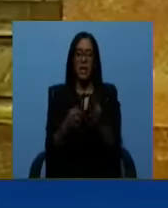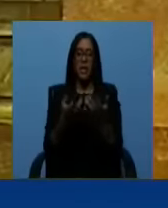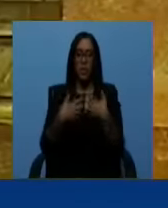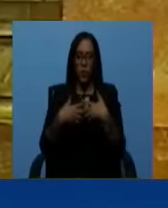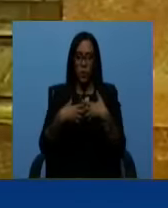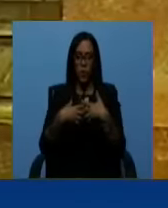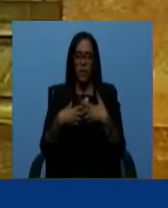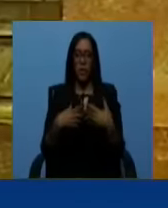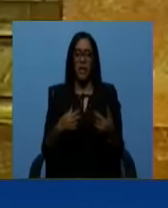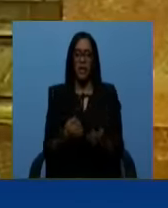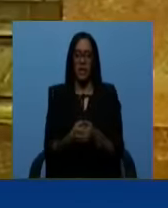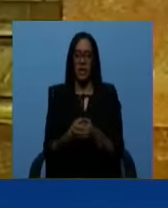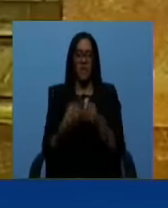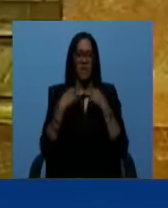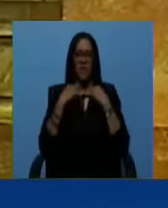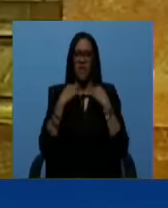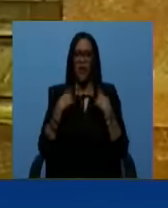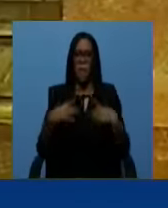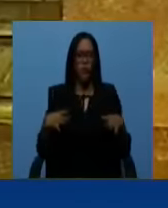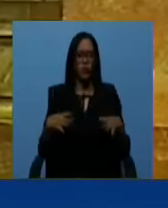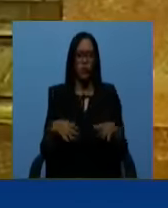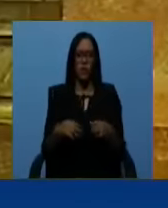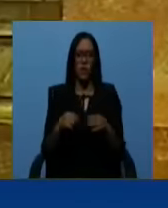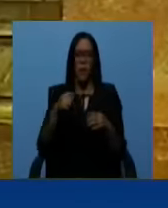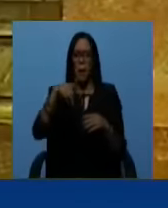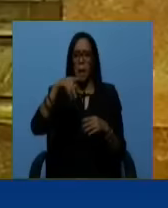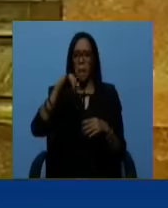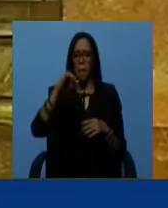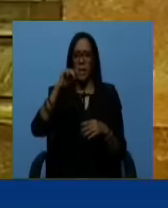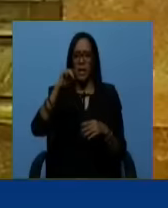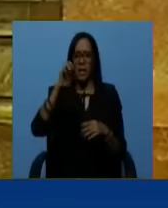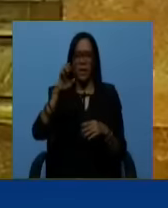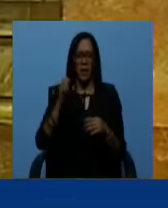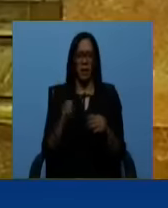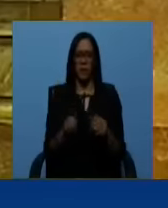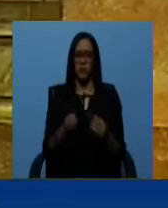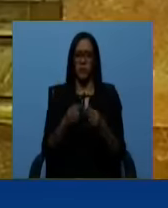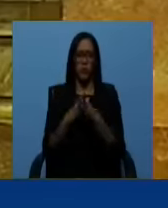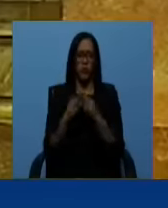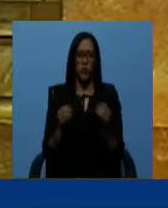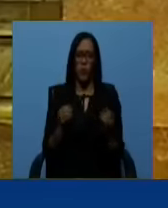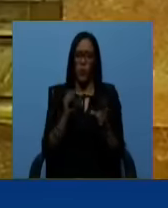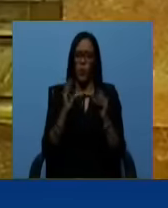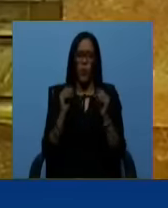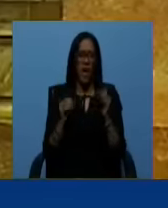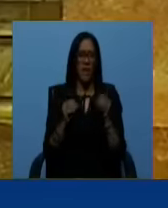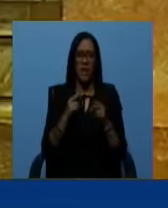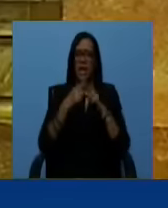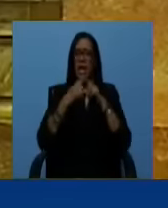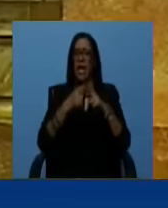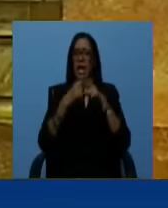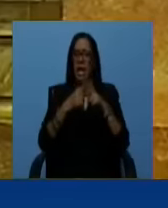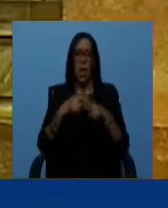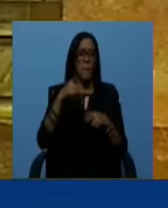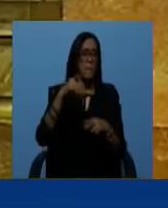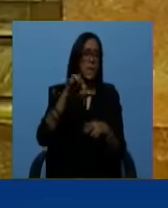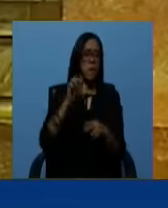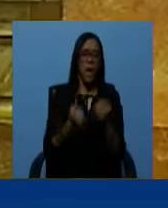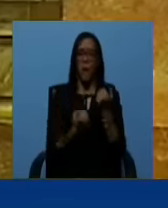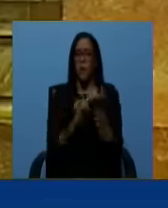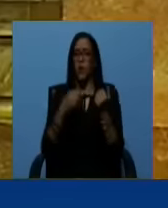moda transversal en el mundo. Todo el mundo habla de pymes y es muy importante las pymes, las carteras de crédito para las pymes, el apoyo a las